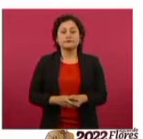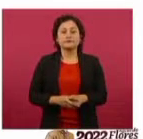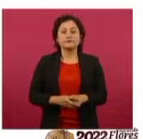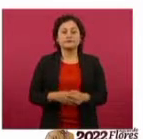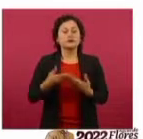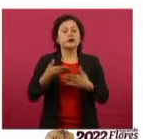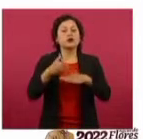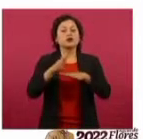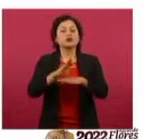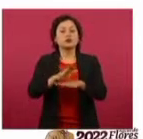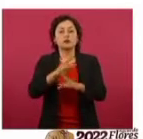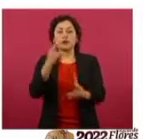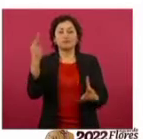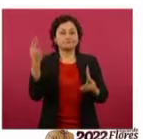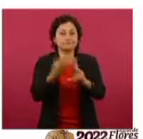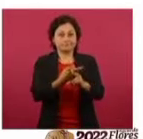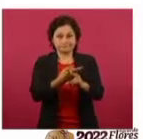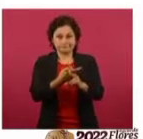homicidio doloso,